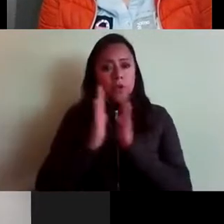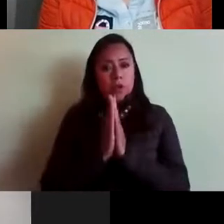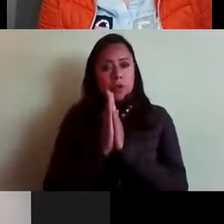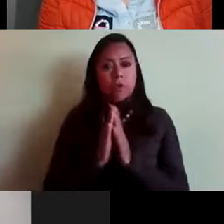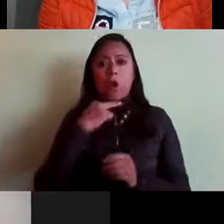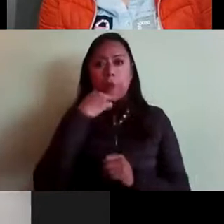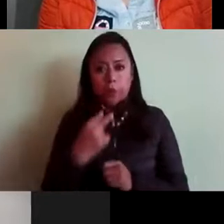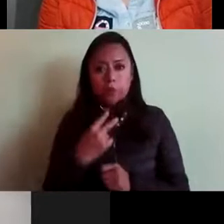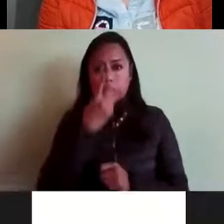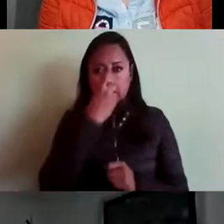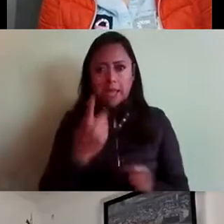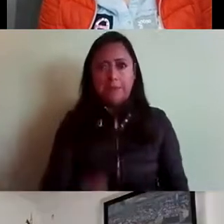voz.